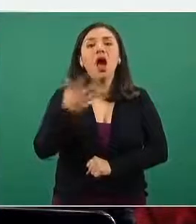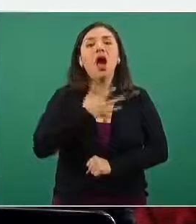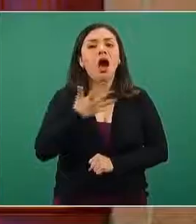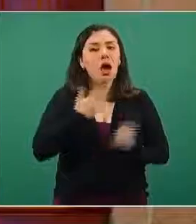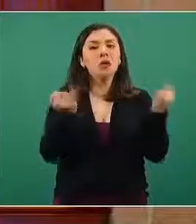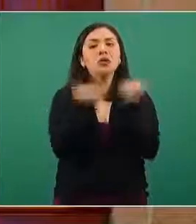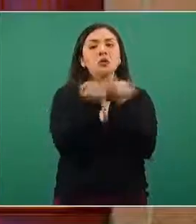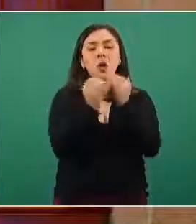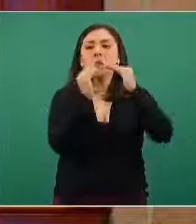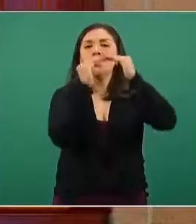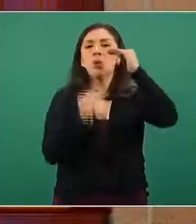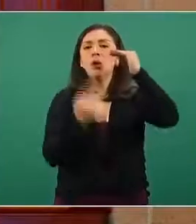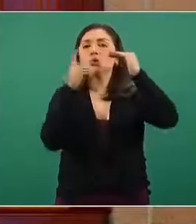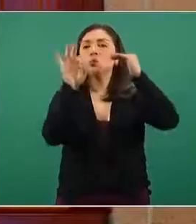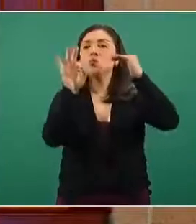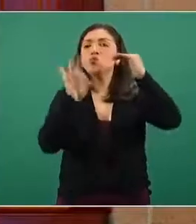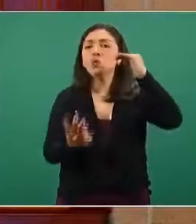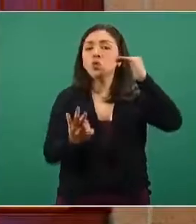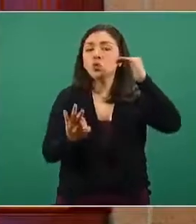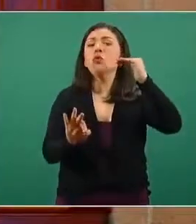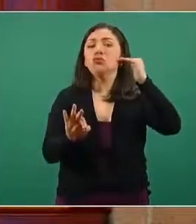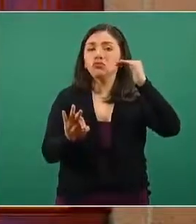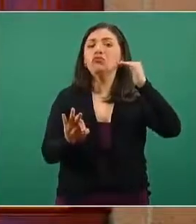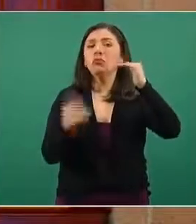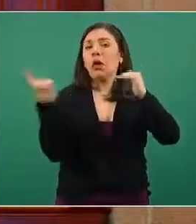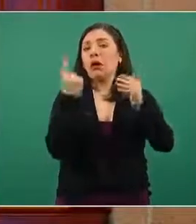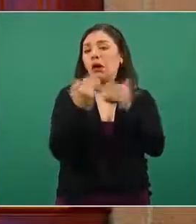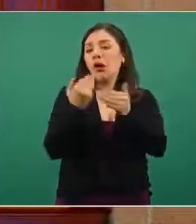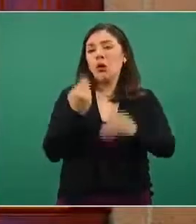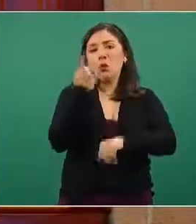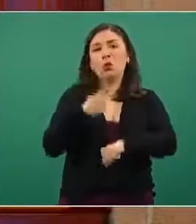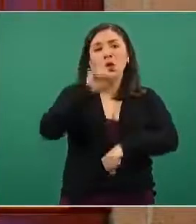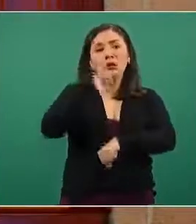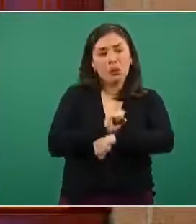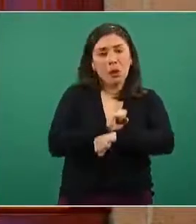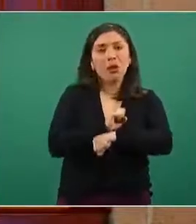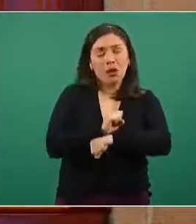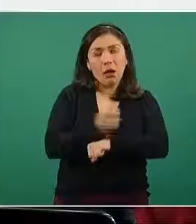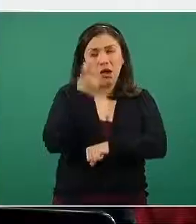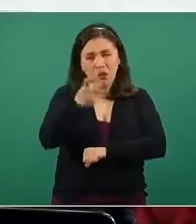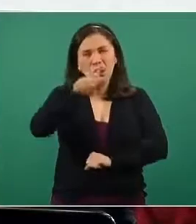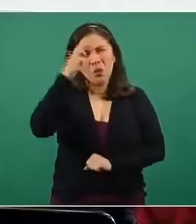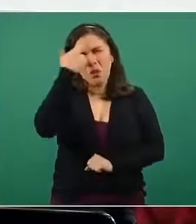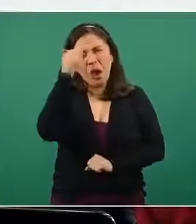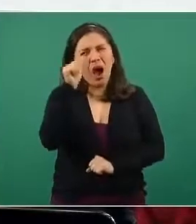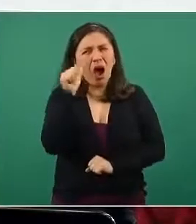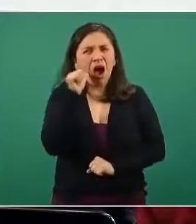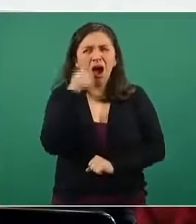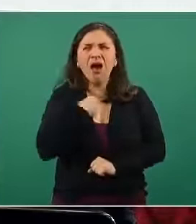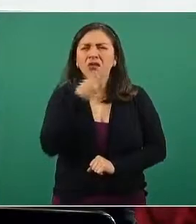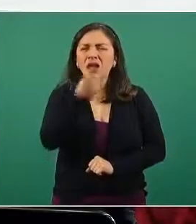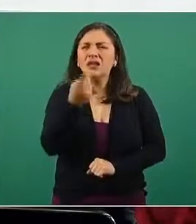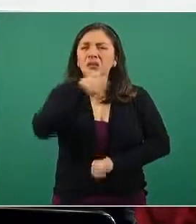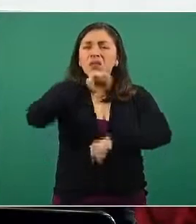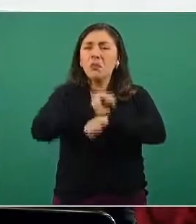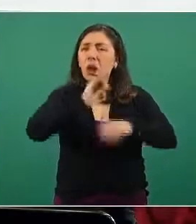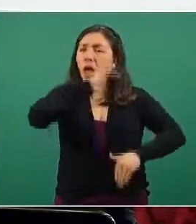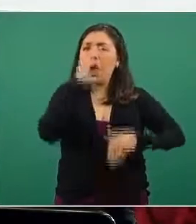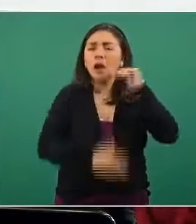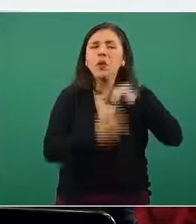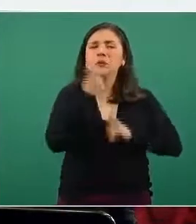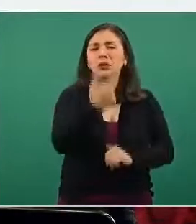reducción de 1 punto porcentual en función de la semana 1 a la 2. Si recuerdan, ayer estábamos cerrando la semana 1 en